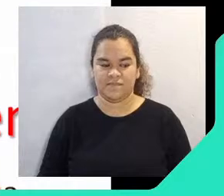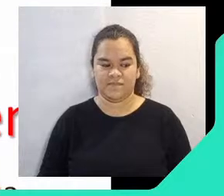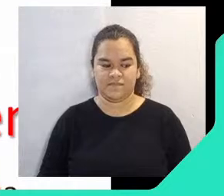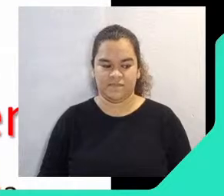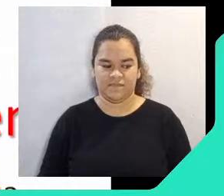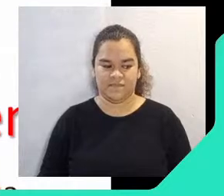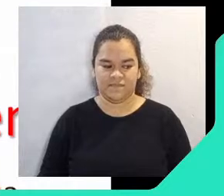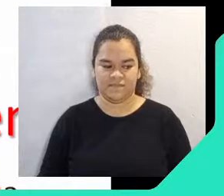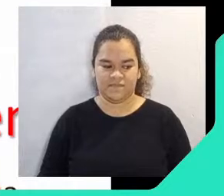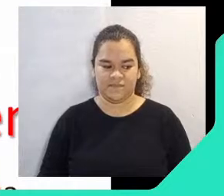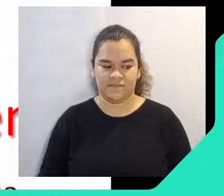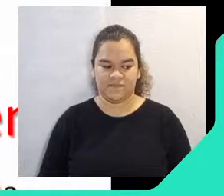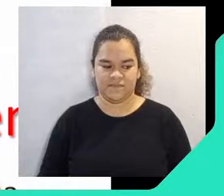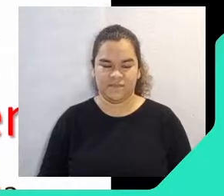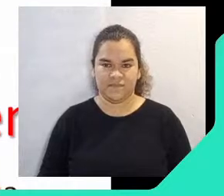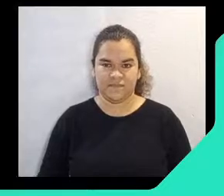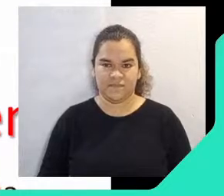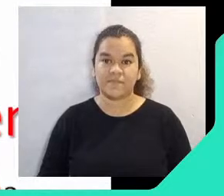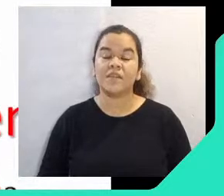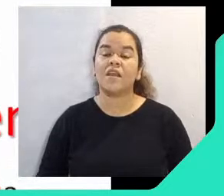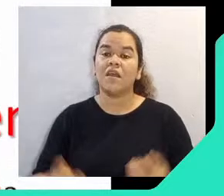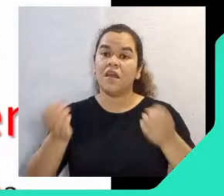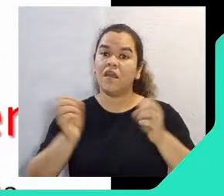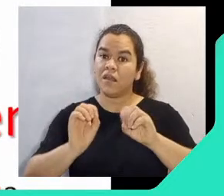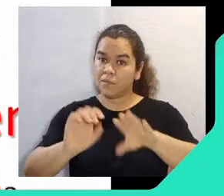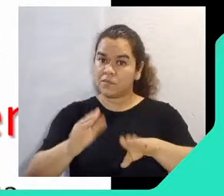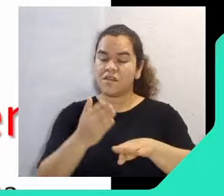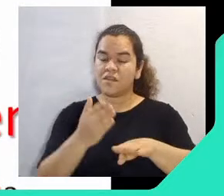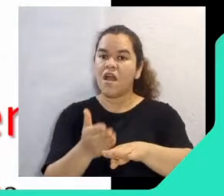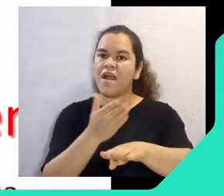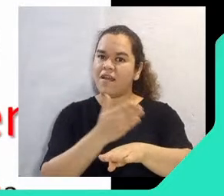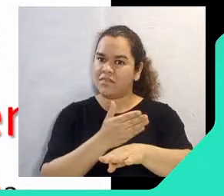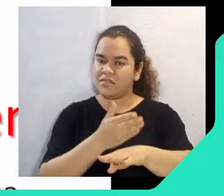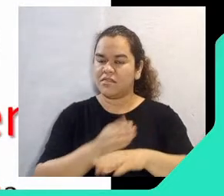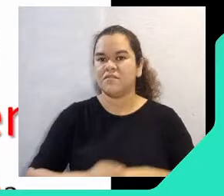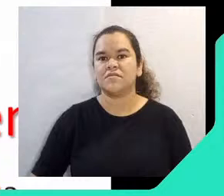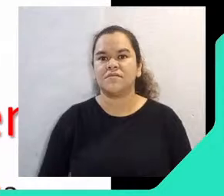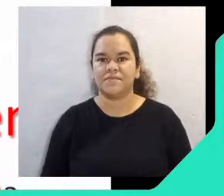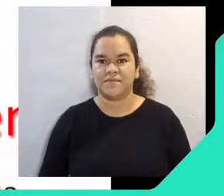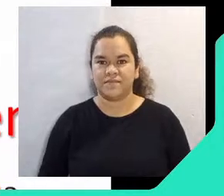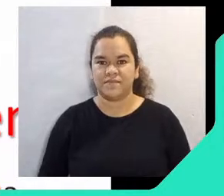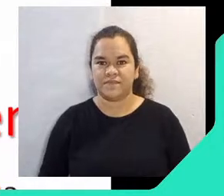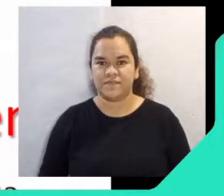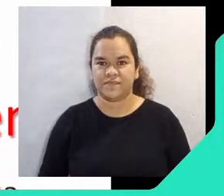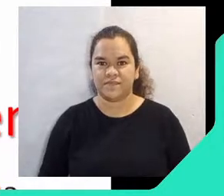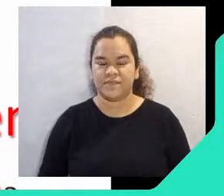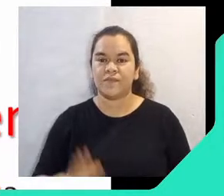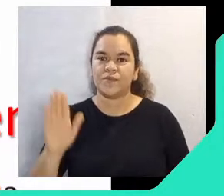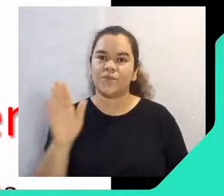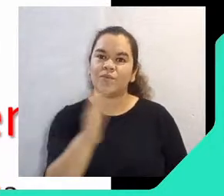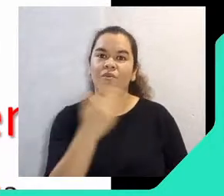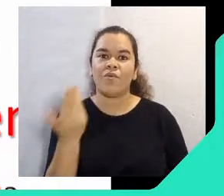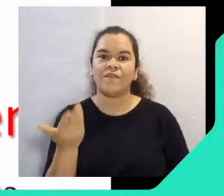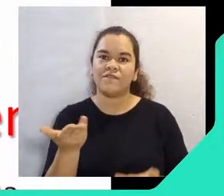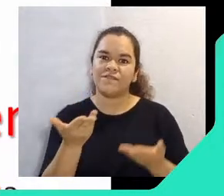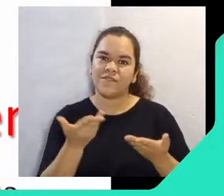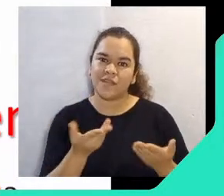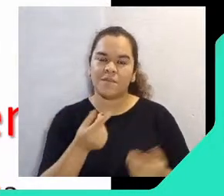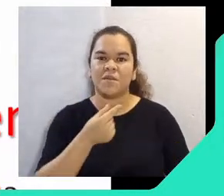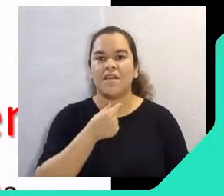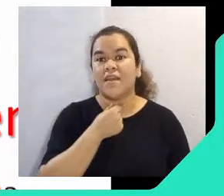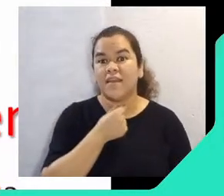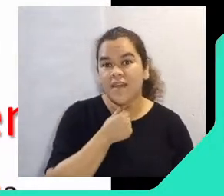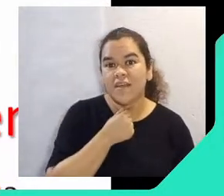Bueno, antes de empezar entonces queremos darles la bienvenida a todos los y